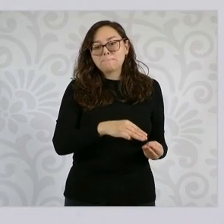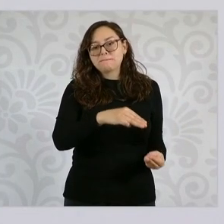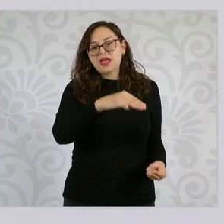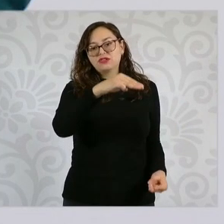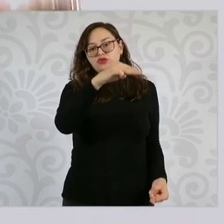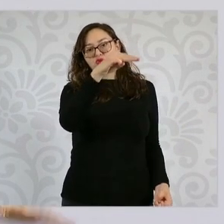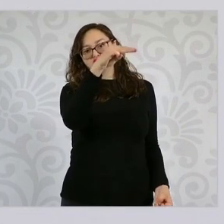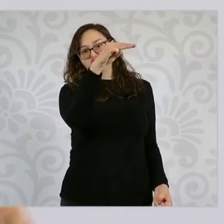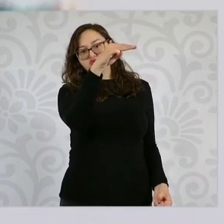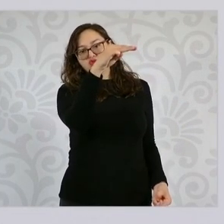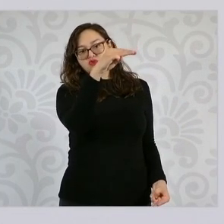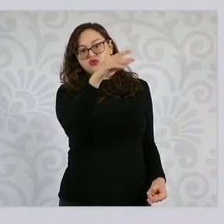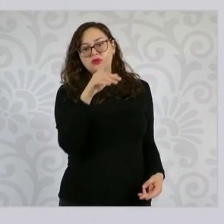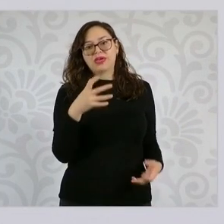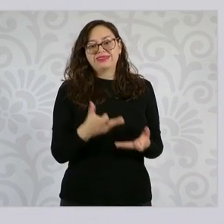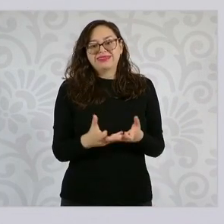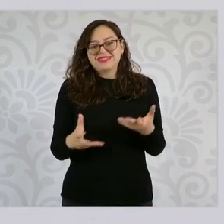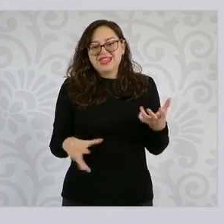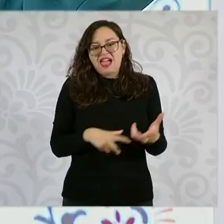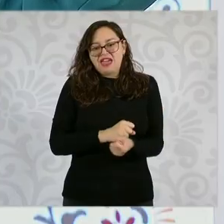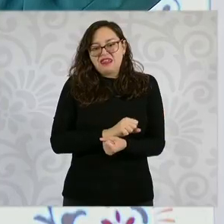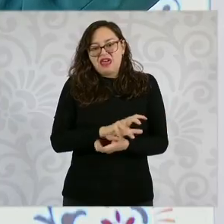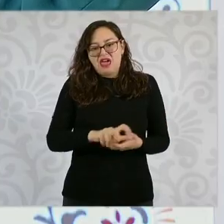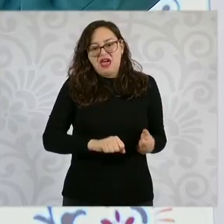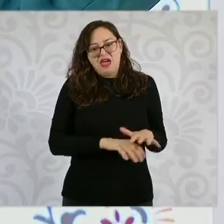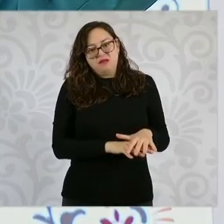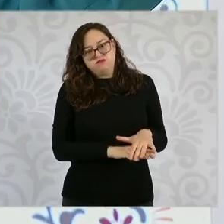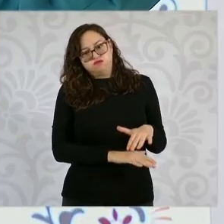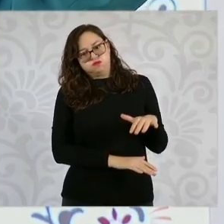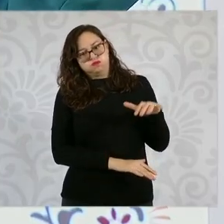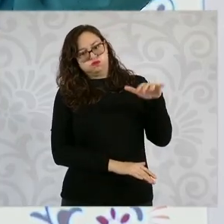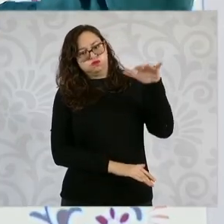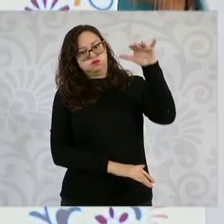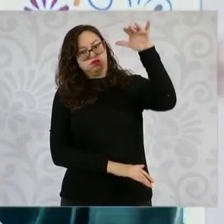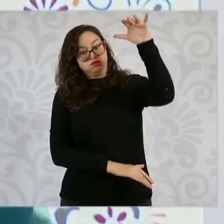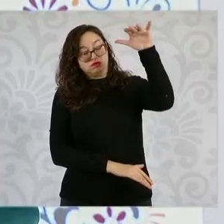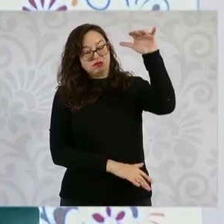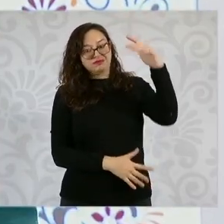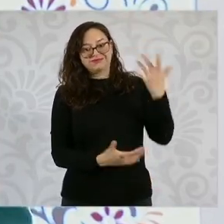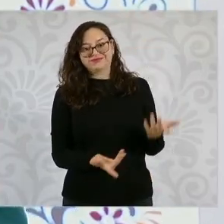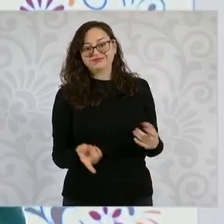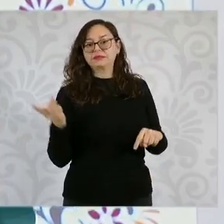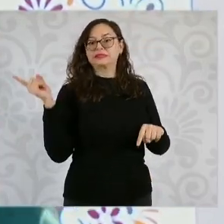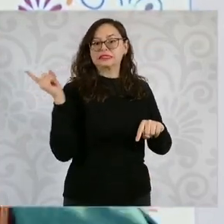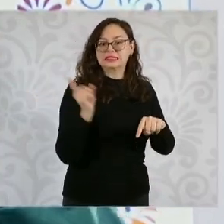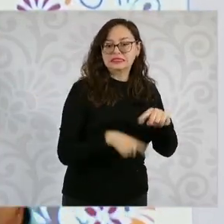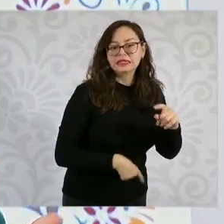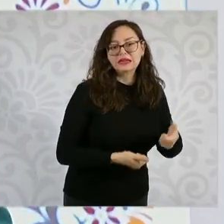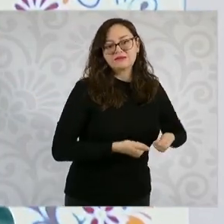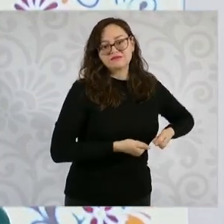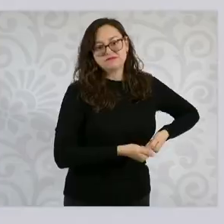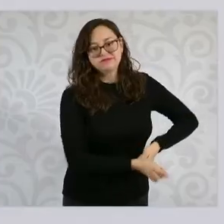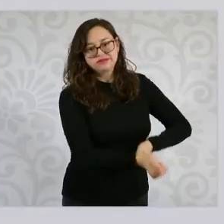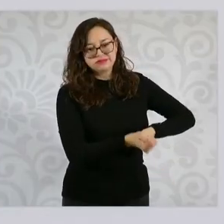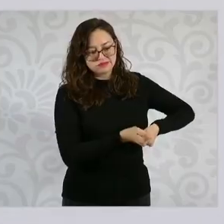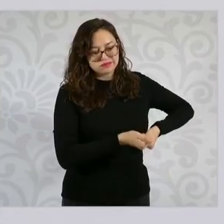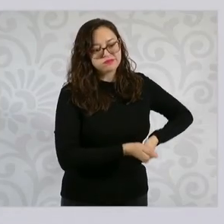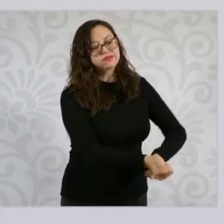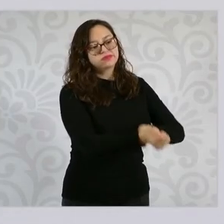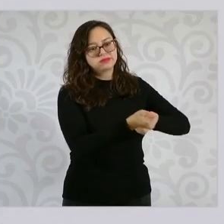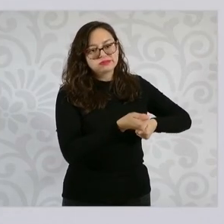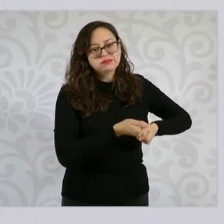de Acapulco que quedaron sobrepasados las plantas. Entonces, hay que quitar todo el lodo y después